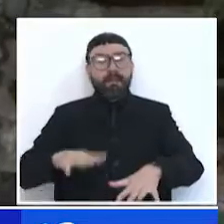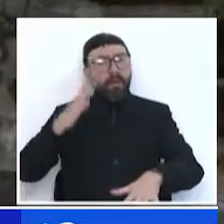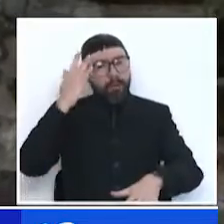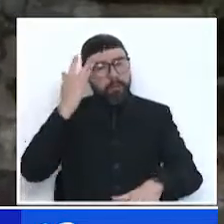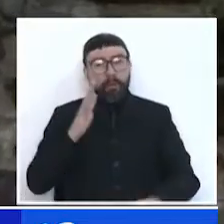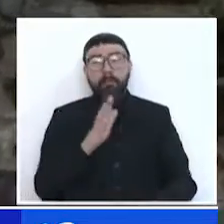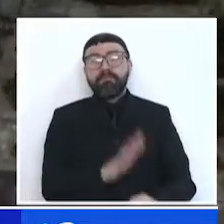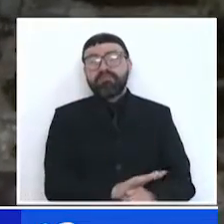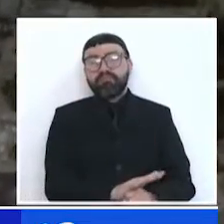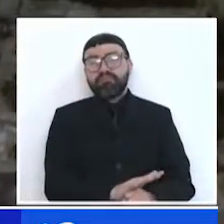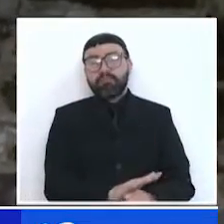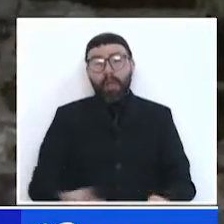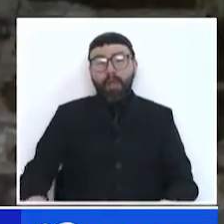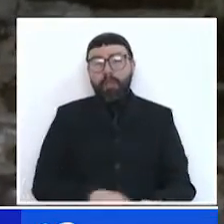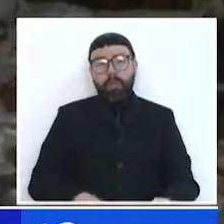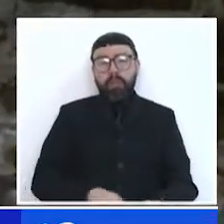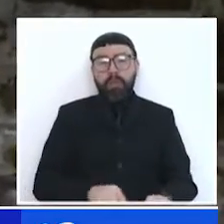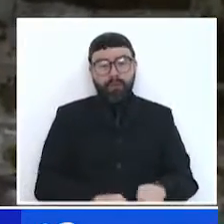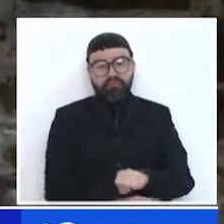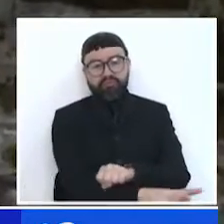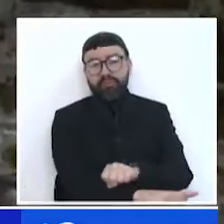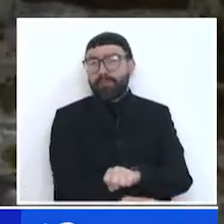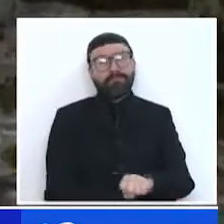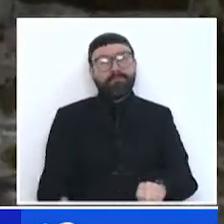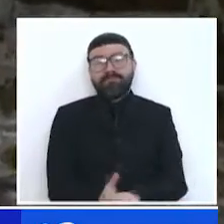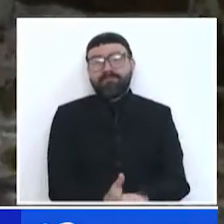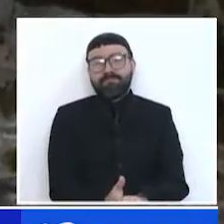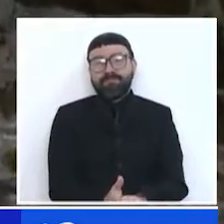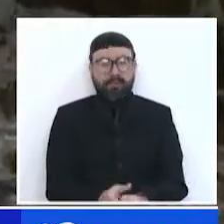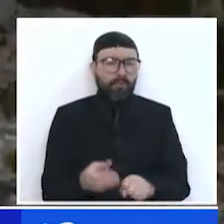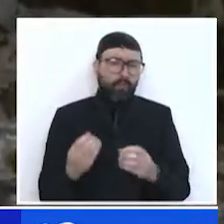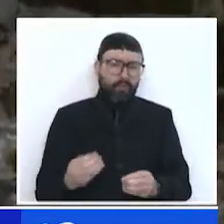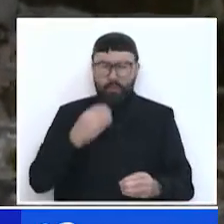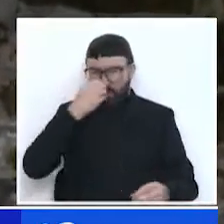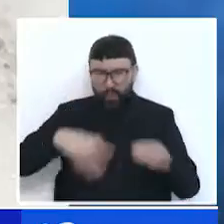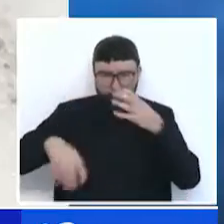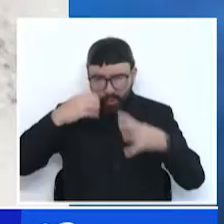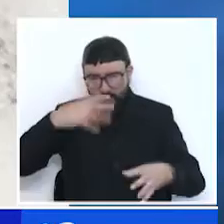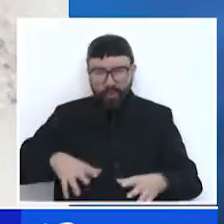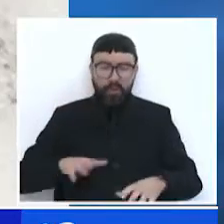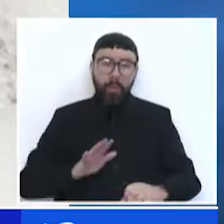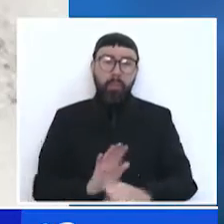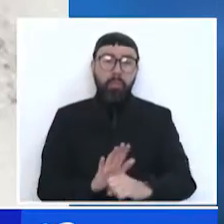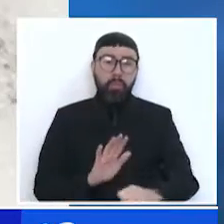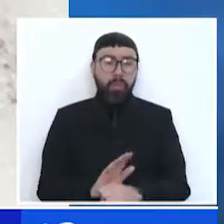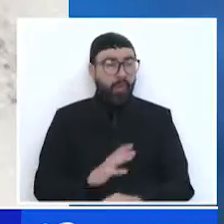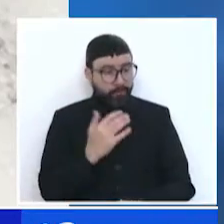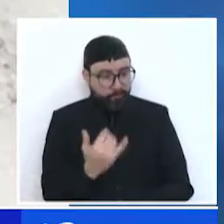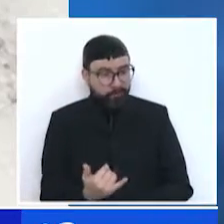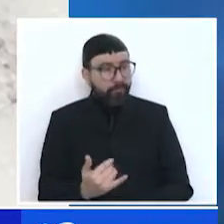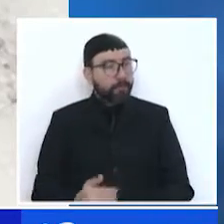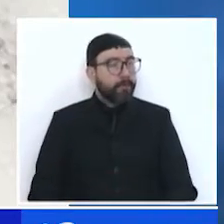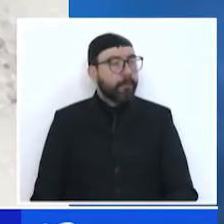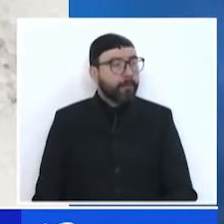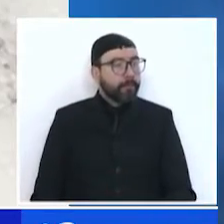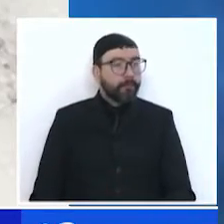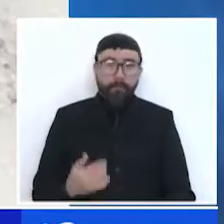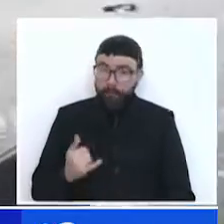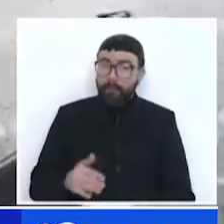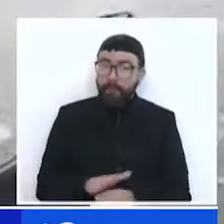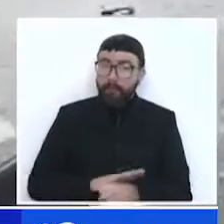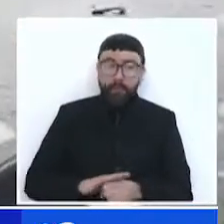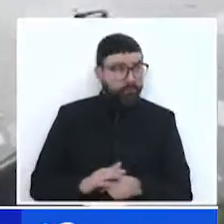al taponamiento de los sumideros con una gran cantidad de escombros y basura que se encontraba en el sector. Esta situación se